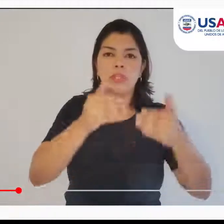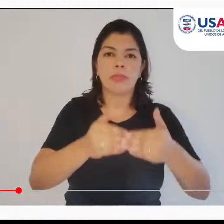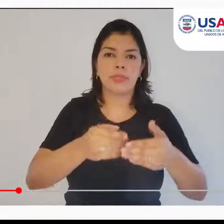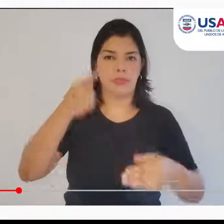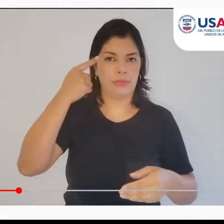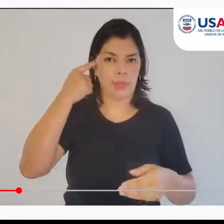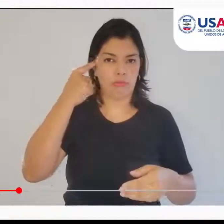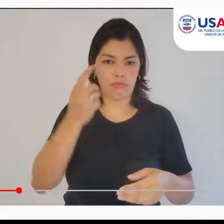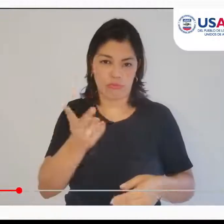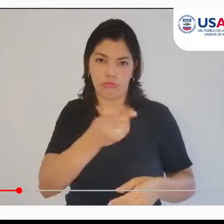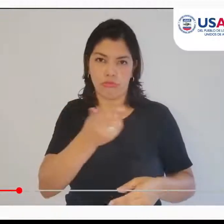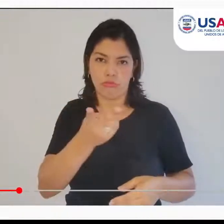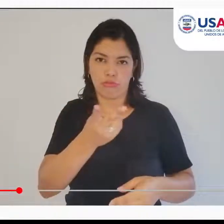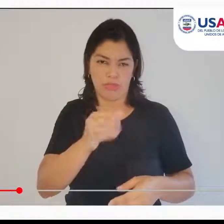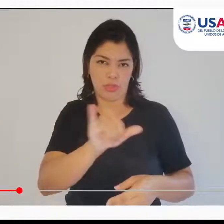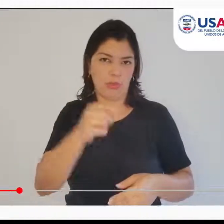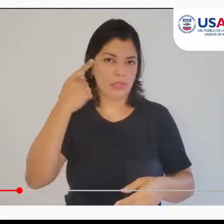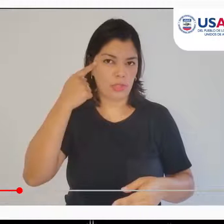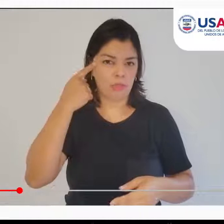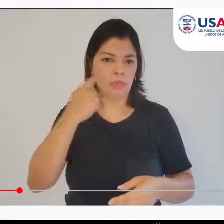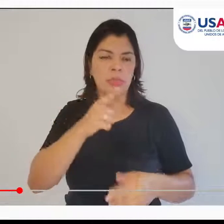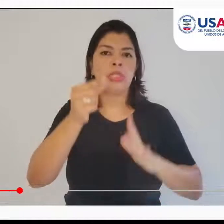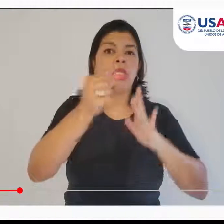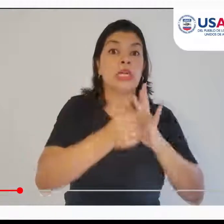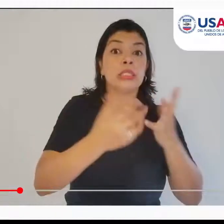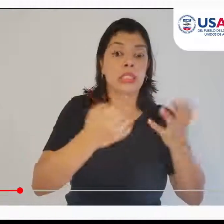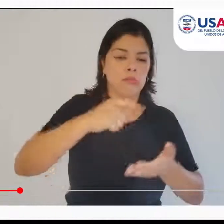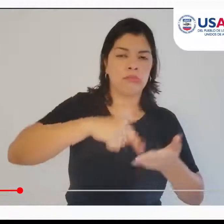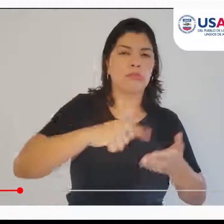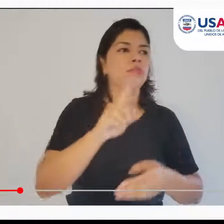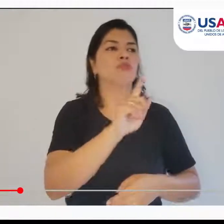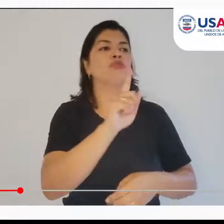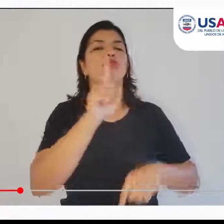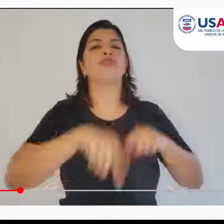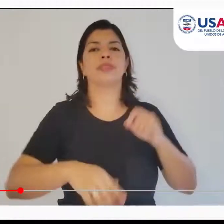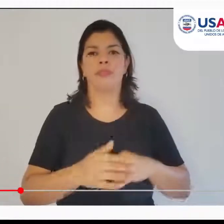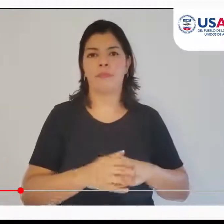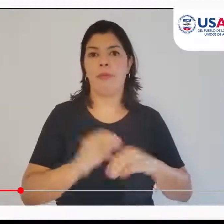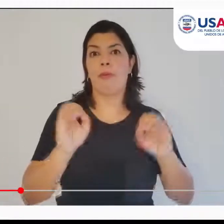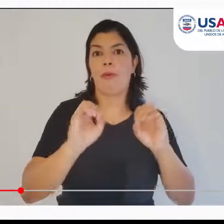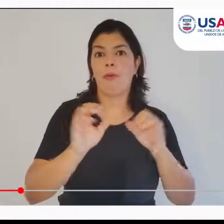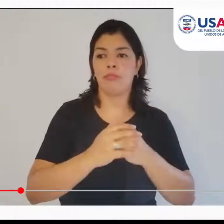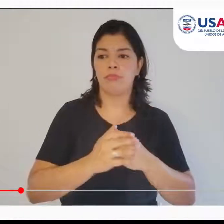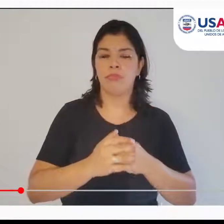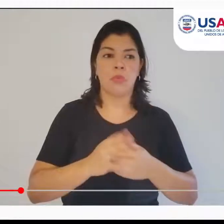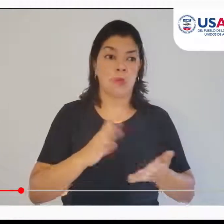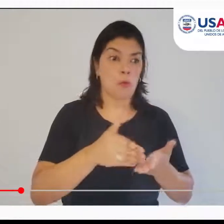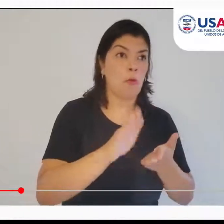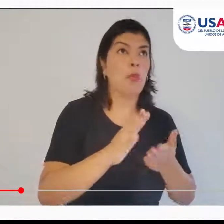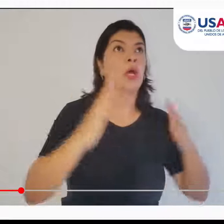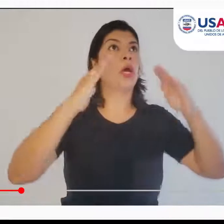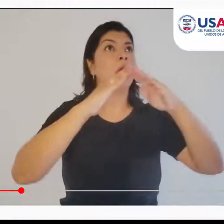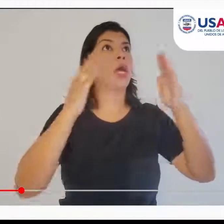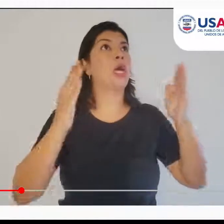síndrome de Down que se quieren casar no podían hacerlo. Heredar algún bien. Entonces, como la persona con